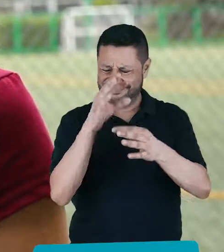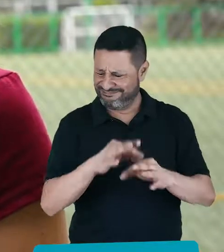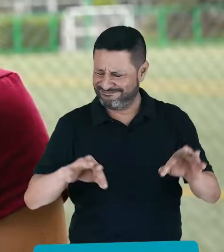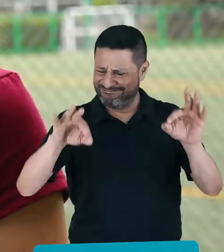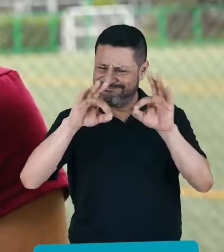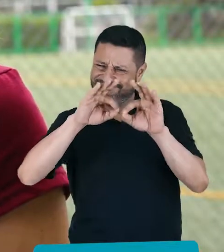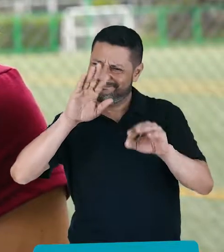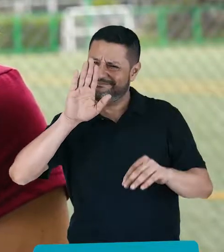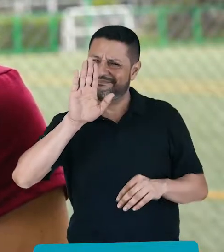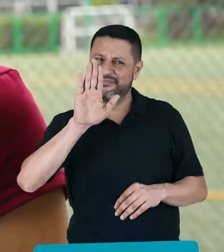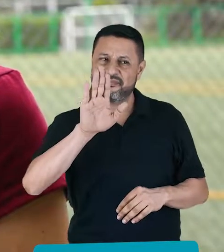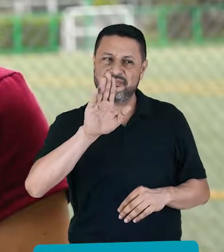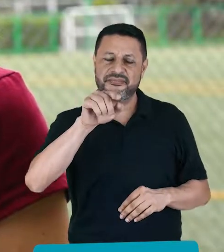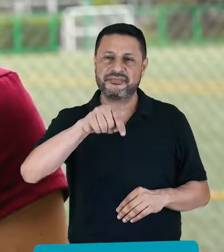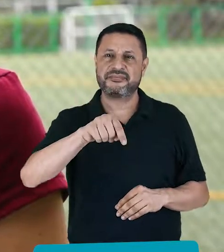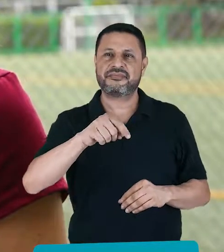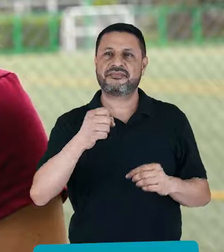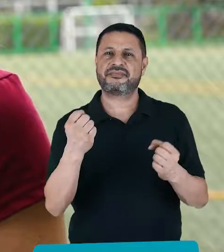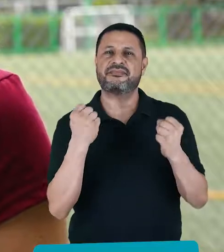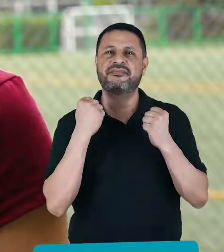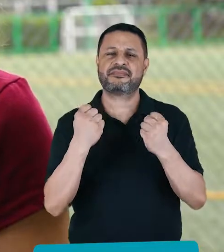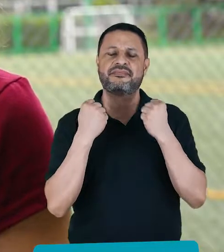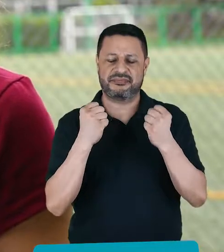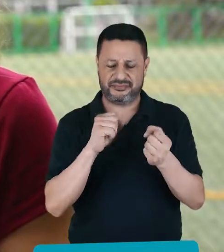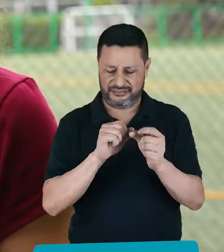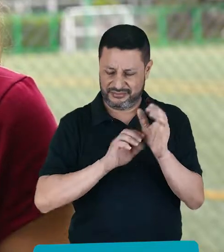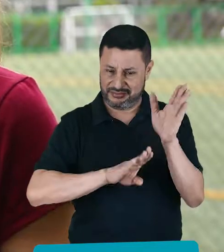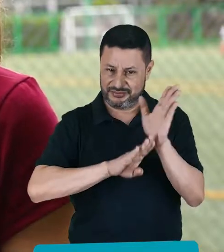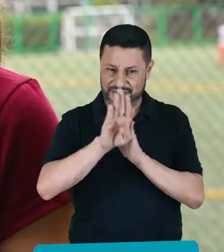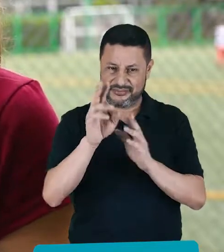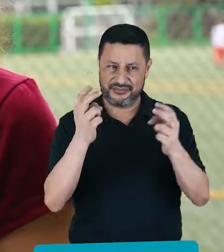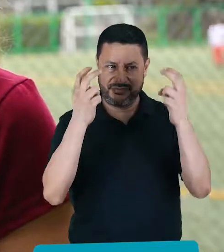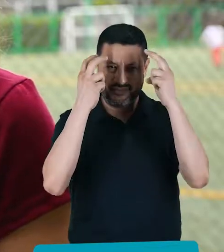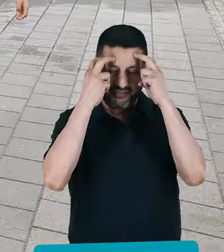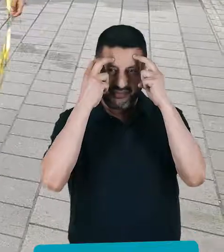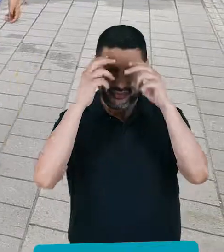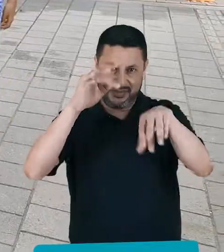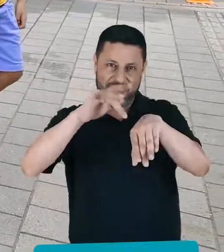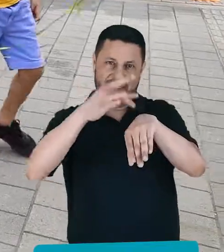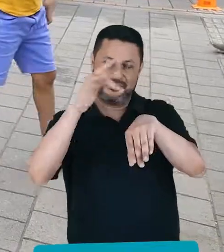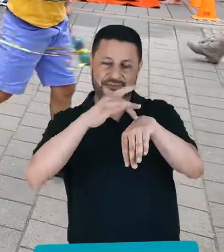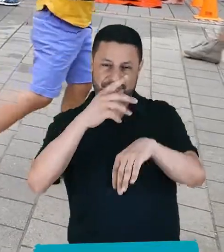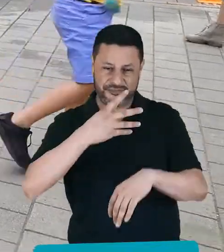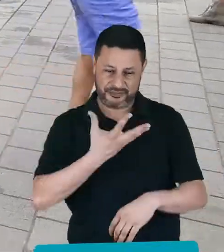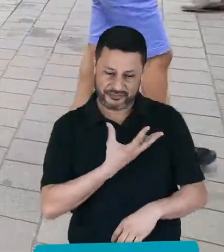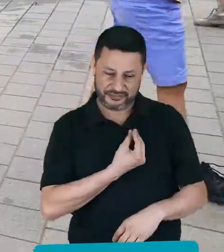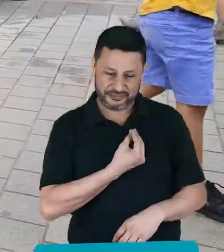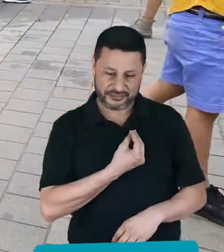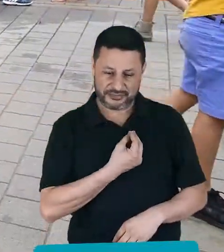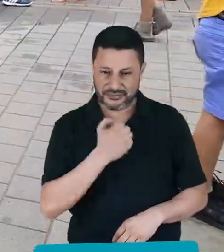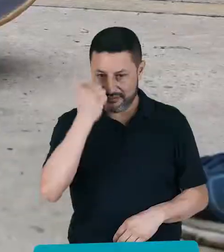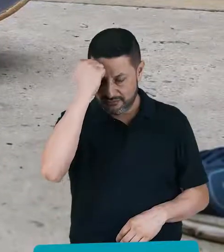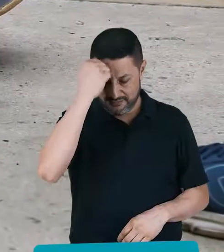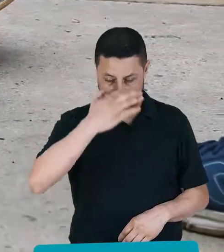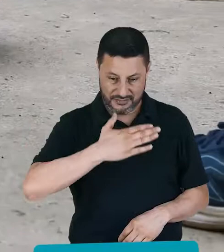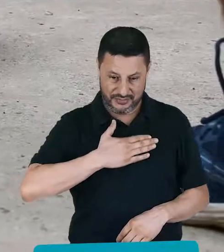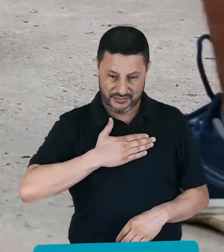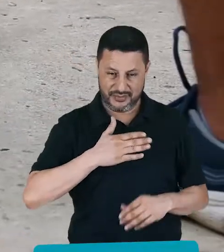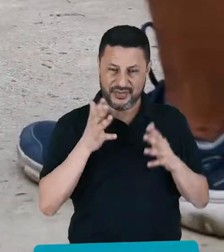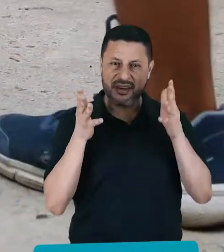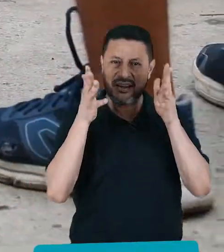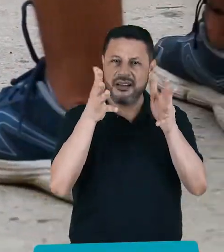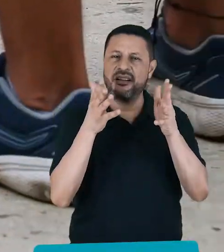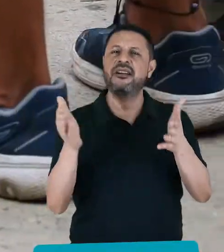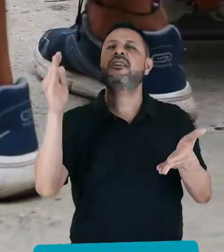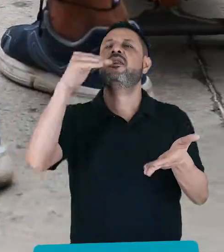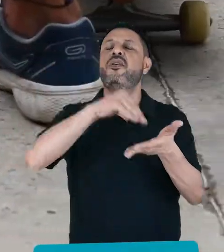es una parte muy importante para él porque aquí afianza todos sus conocimientos. Es una motivación para nosotros como